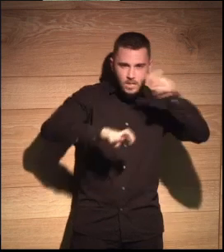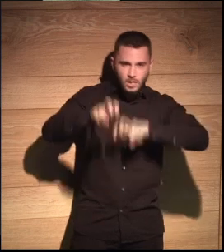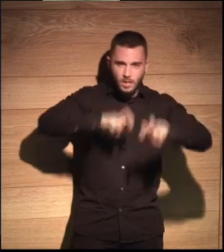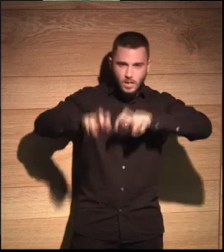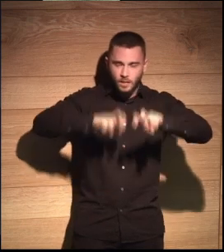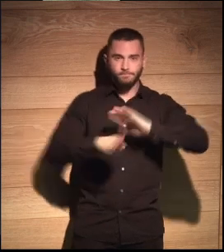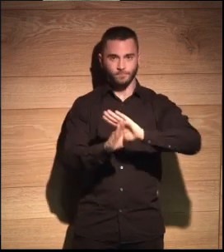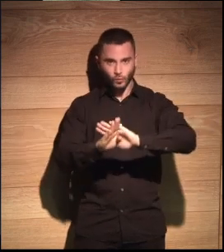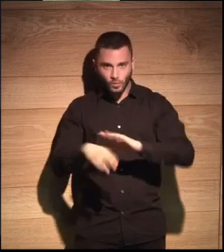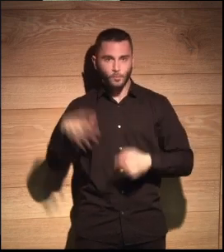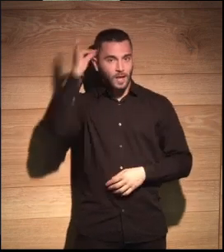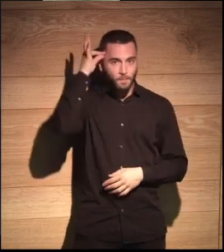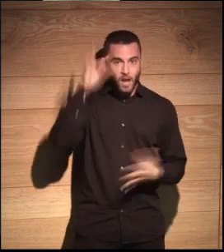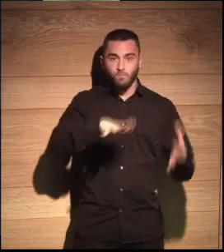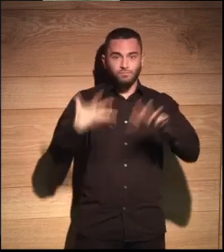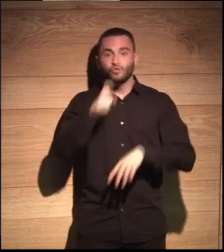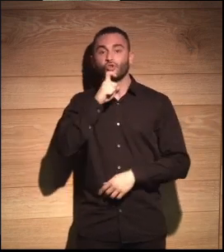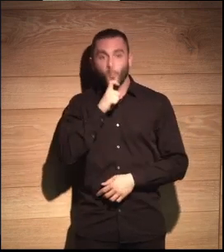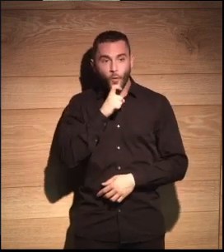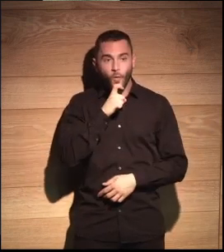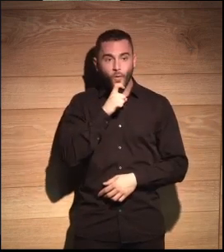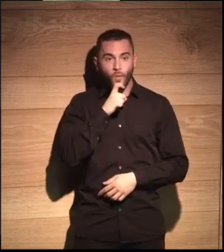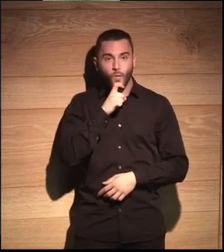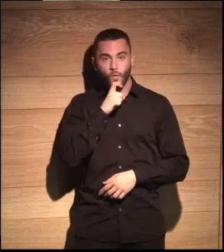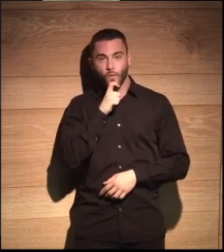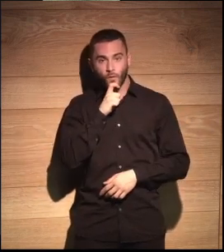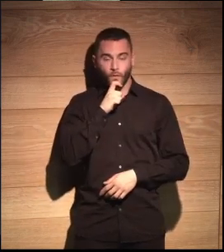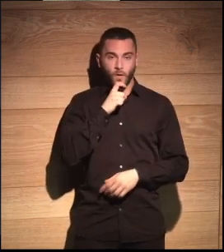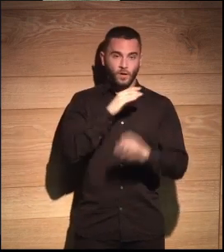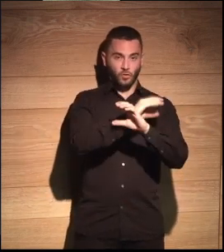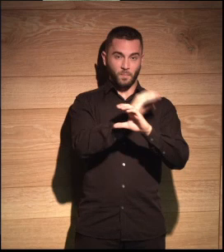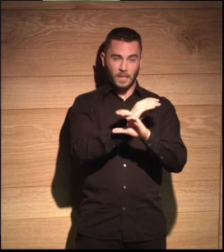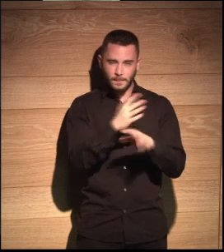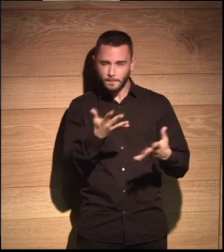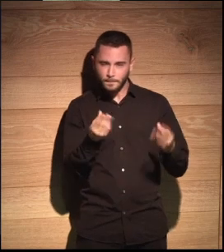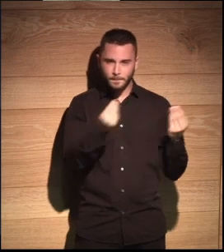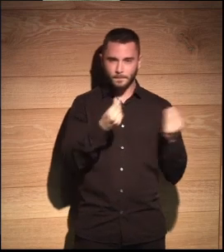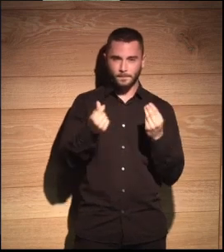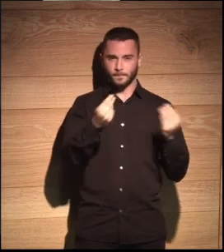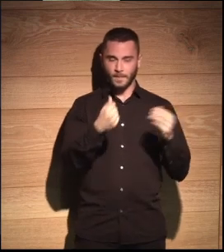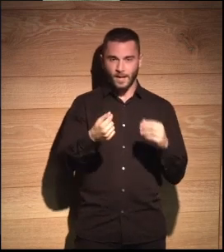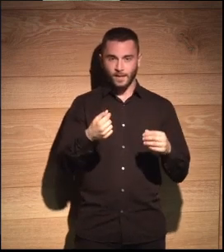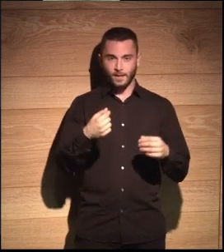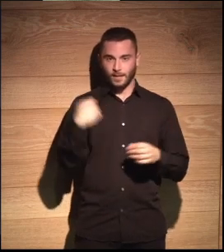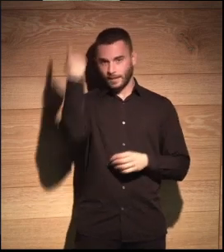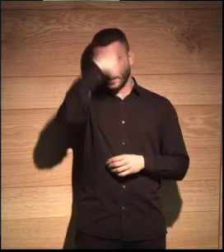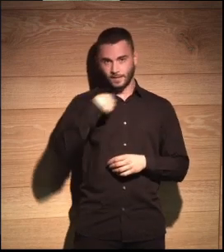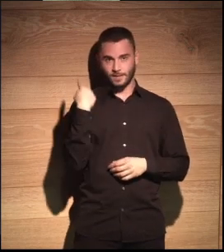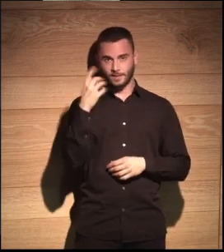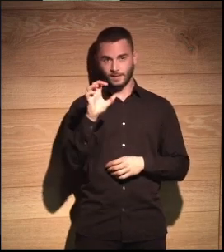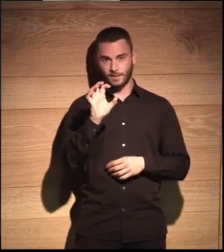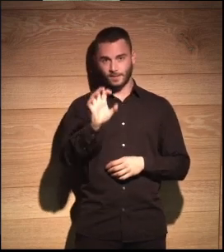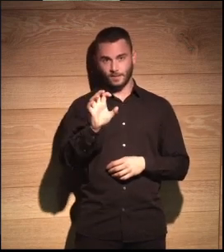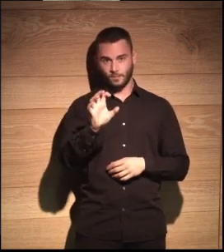cómo podríamos trasladar el pelo, que es insinuado en el cómic a base de la silueta, que es algo que nosotros no nos podemos permitir